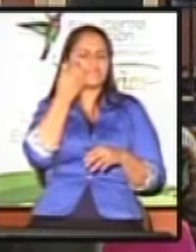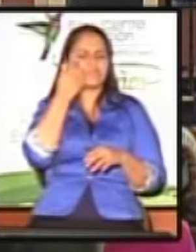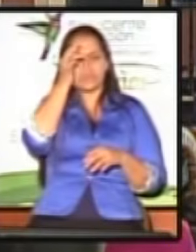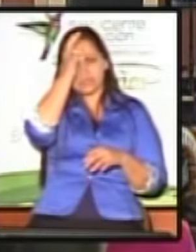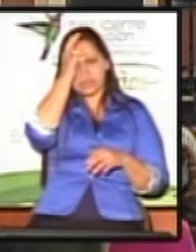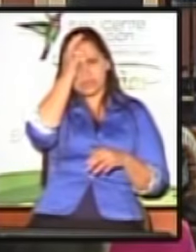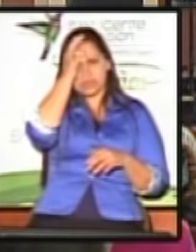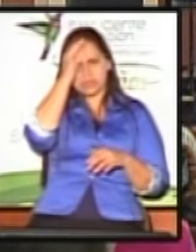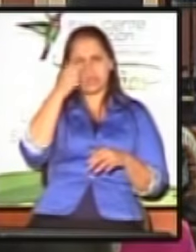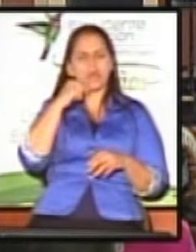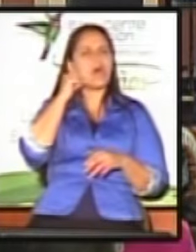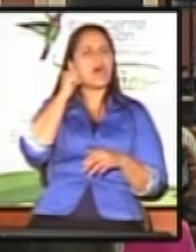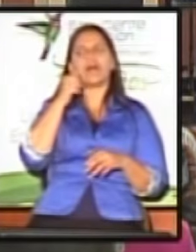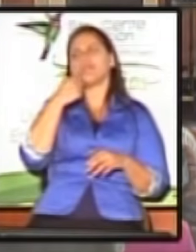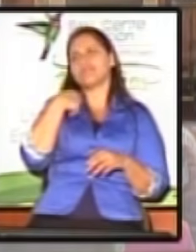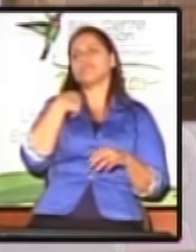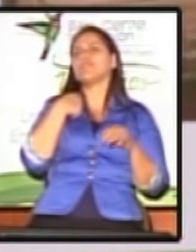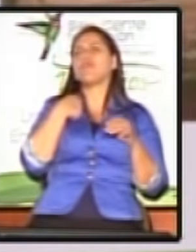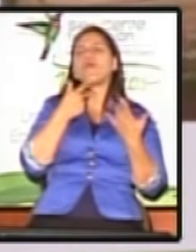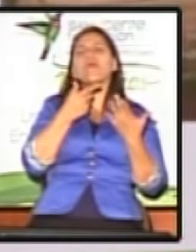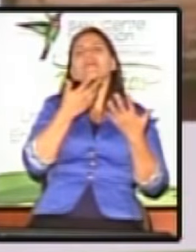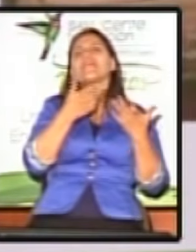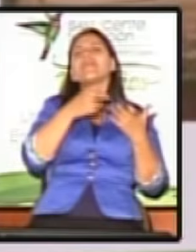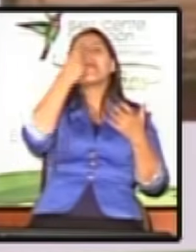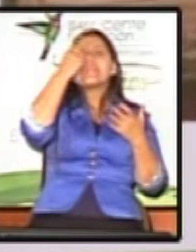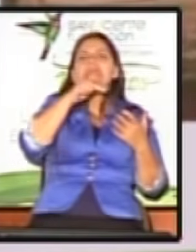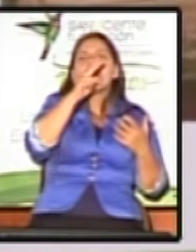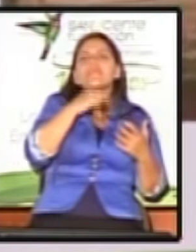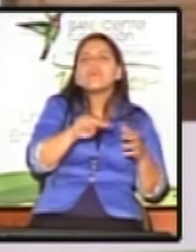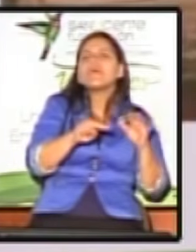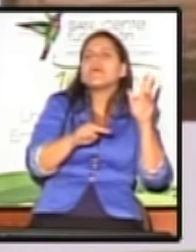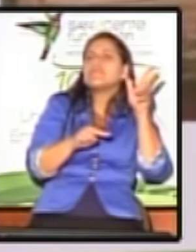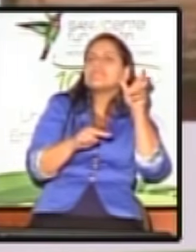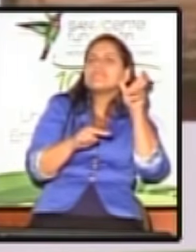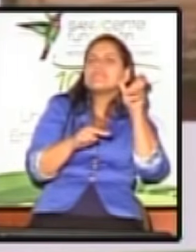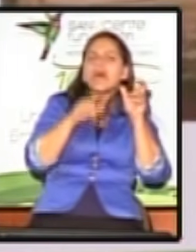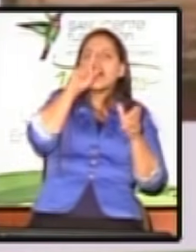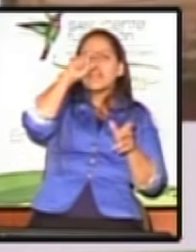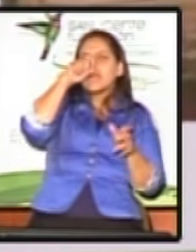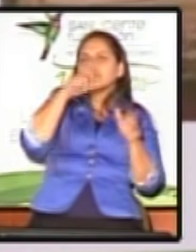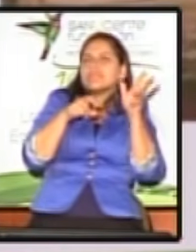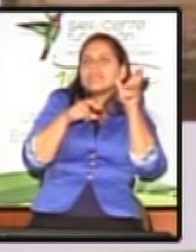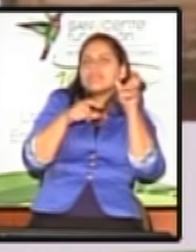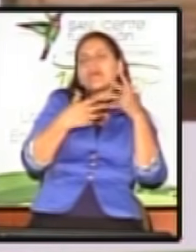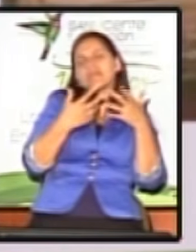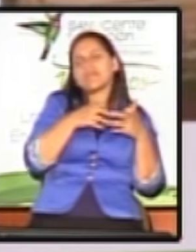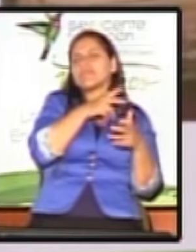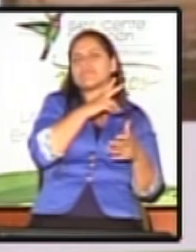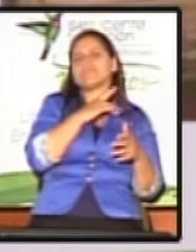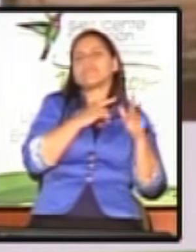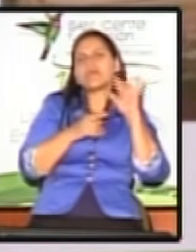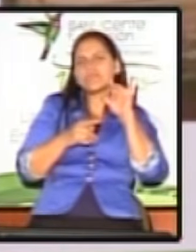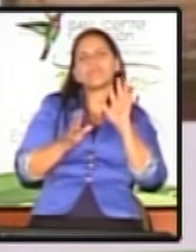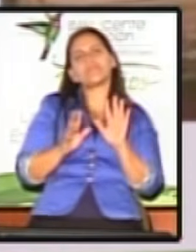ir a mis loros y a mis nietos. Quería esos ruidos, que para muchos son molestos, pero eso era